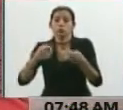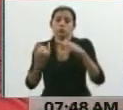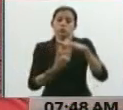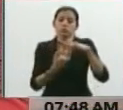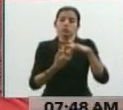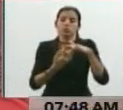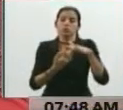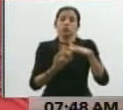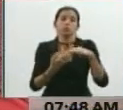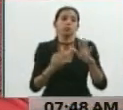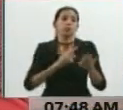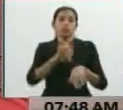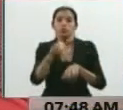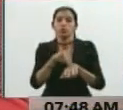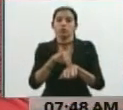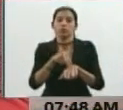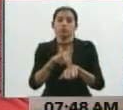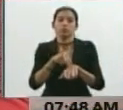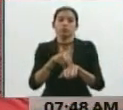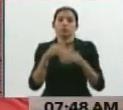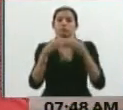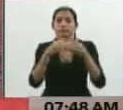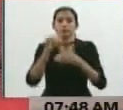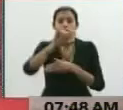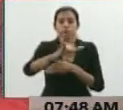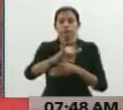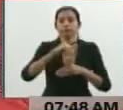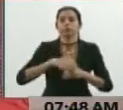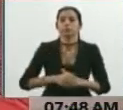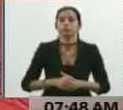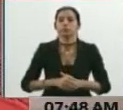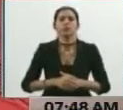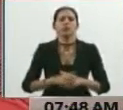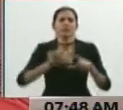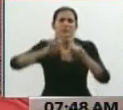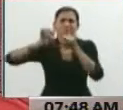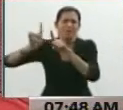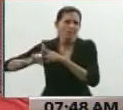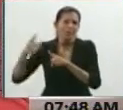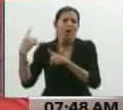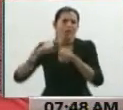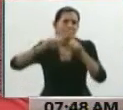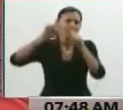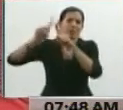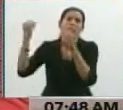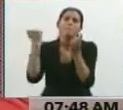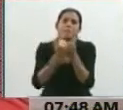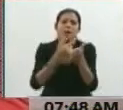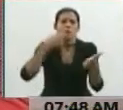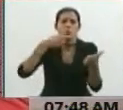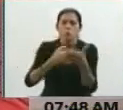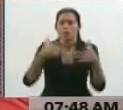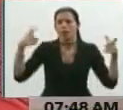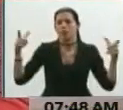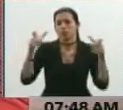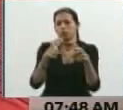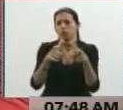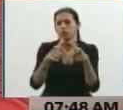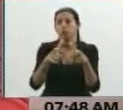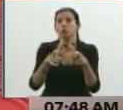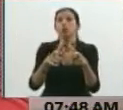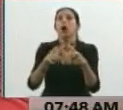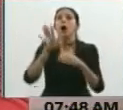ministerio correspondiente entonces pueden haber muchos tipos de drones hemos incluso articulado con los organismos correspondientes la